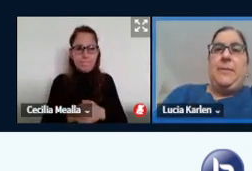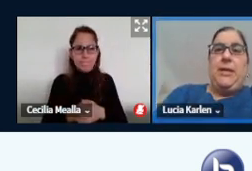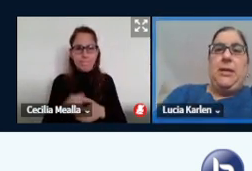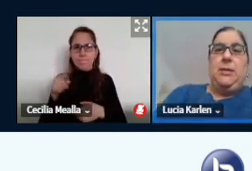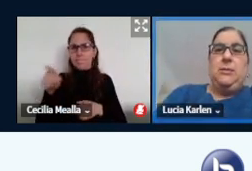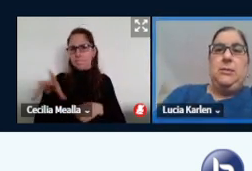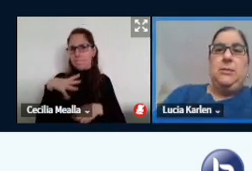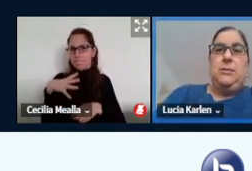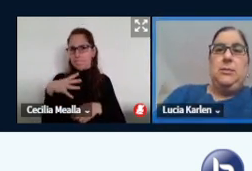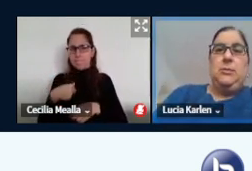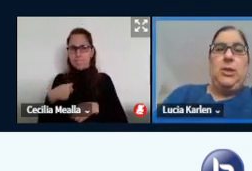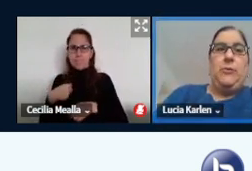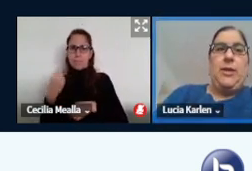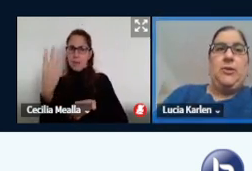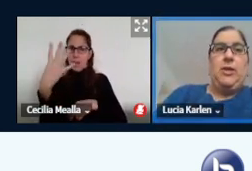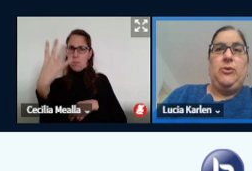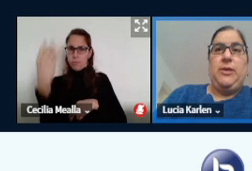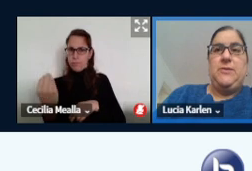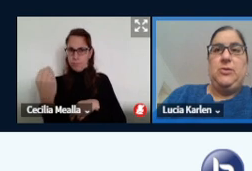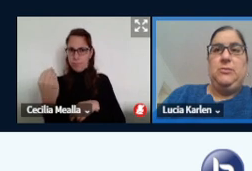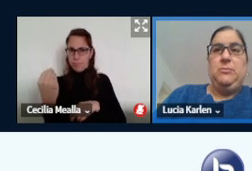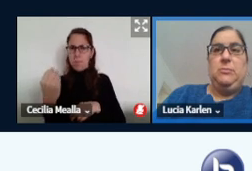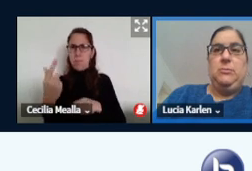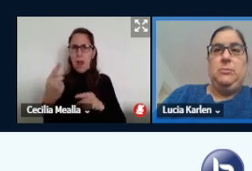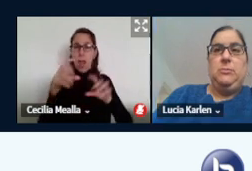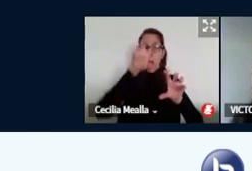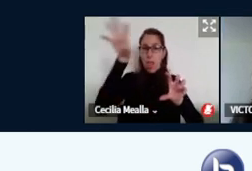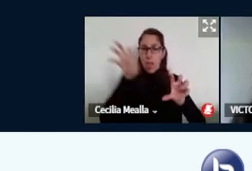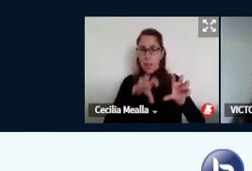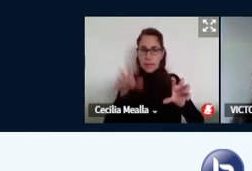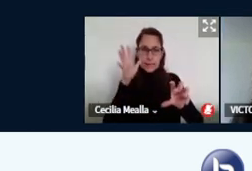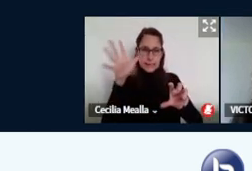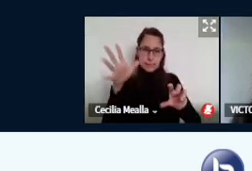mi cámara para colaborar con la conexión.